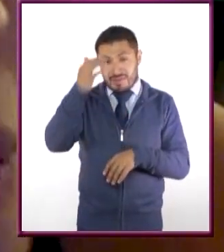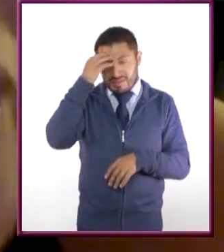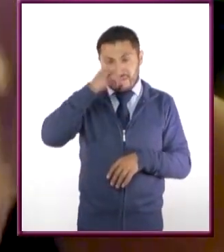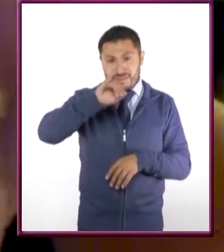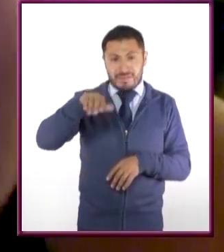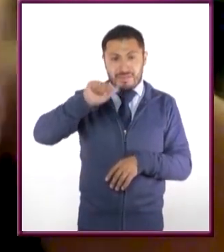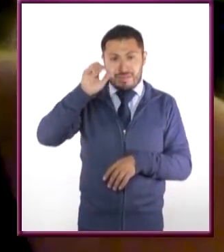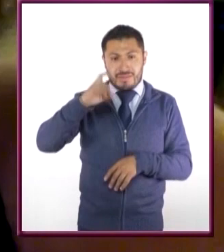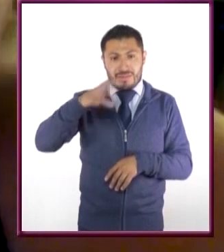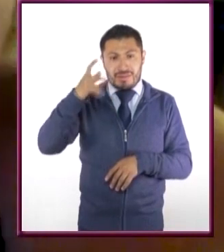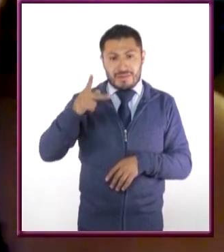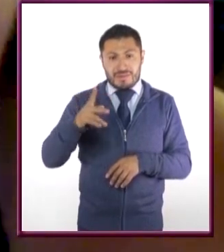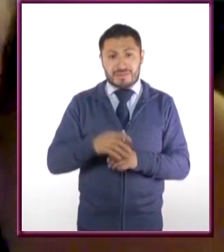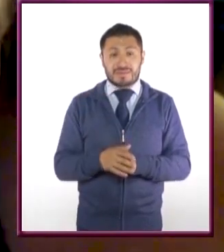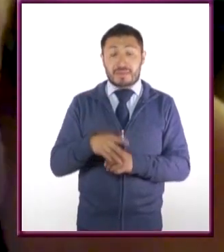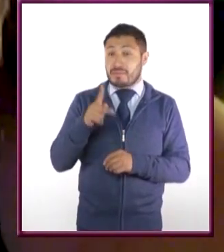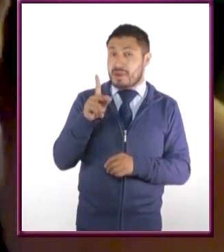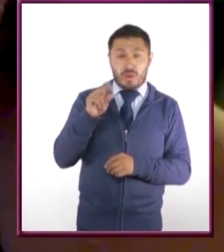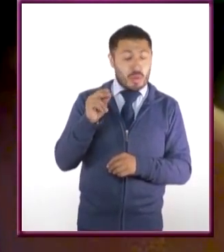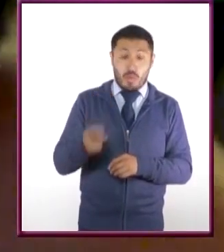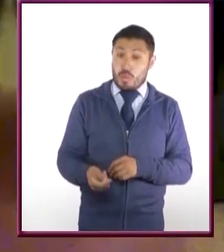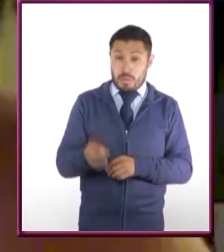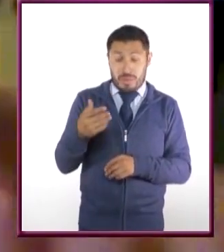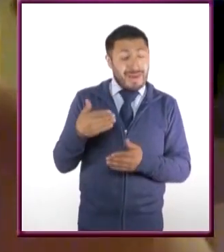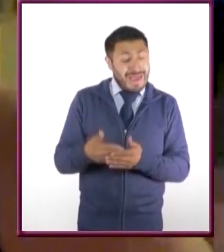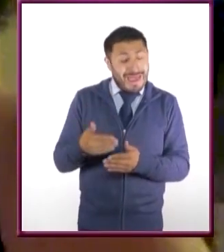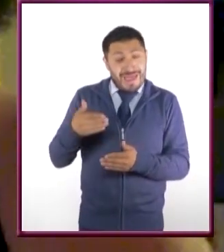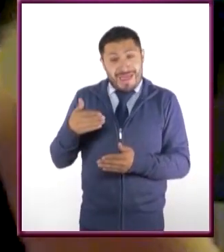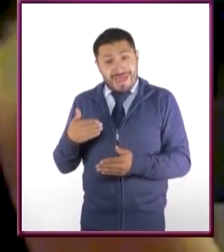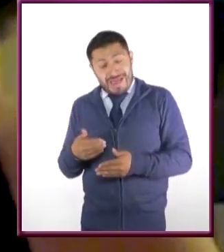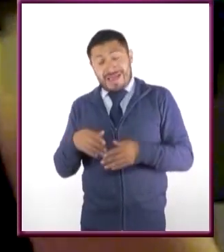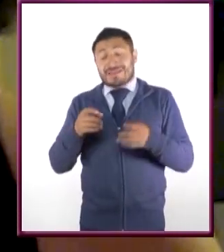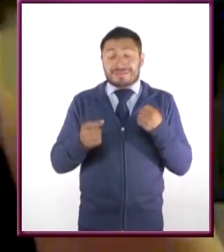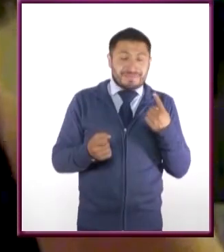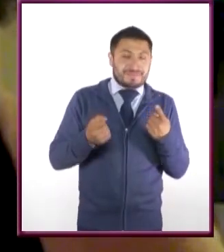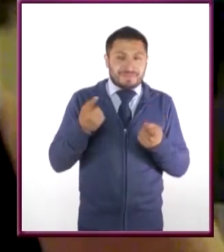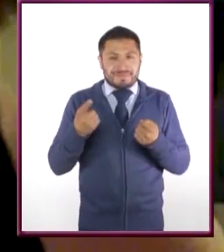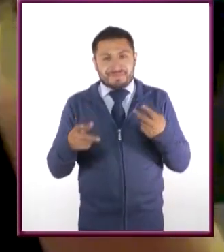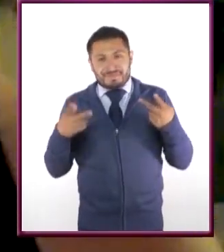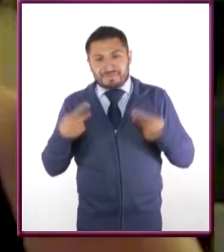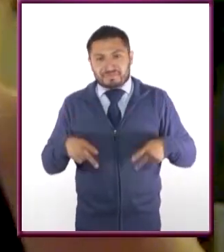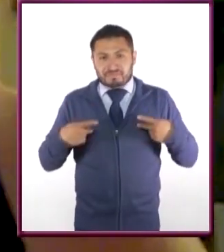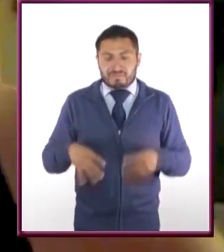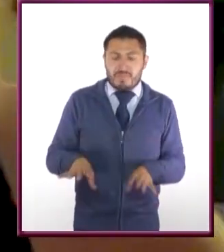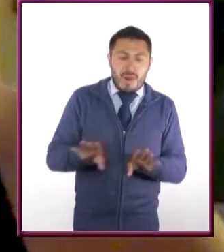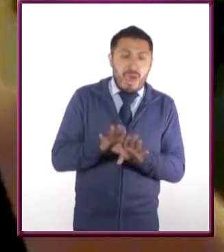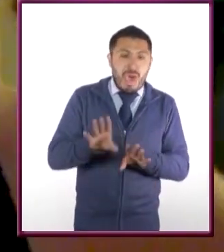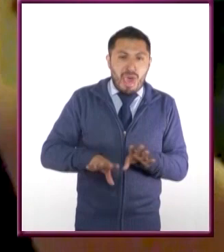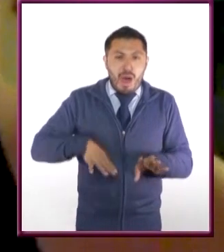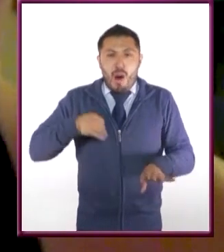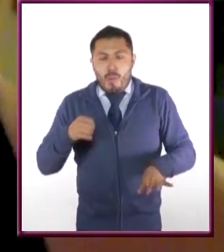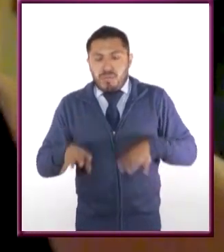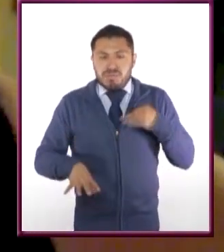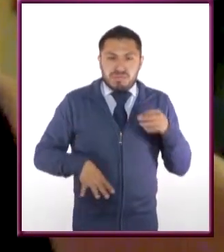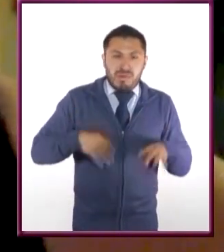Cousteau. Pero no fue el primero. Hubo antes algunos otros intentos, pero